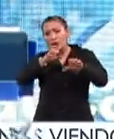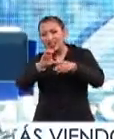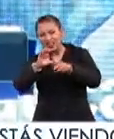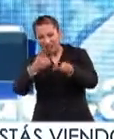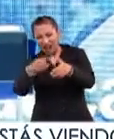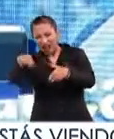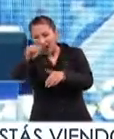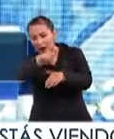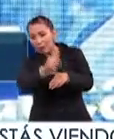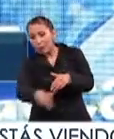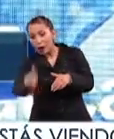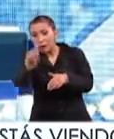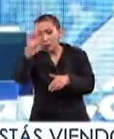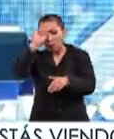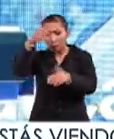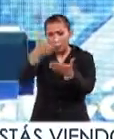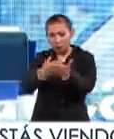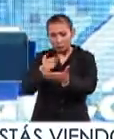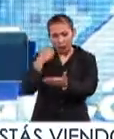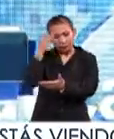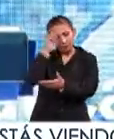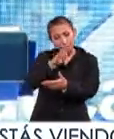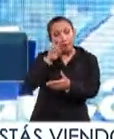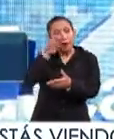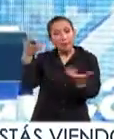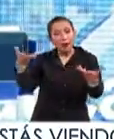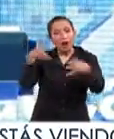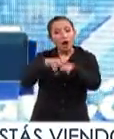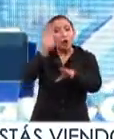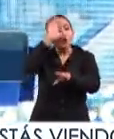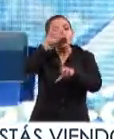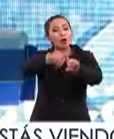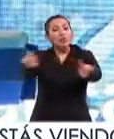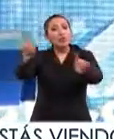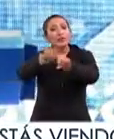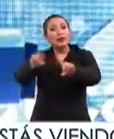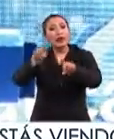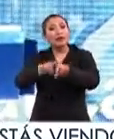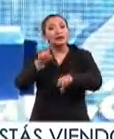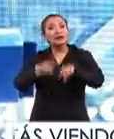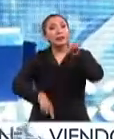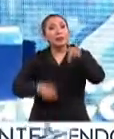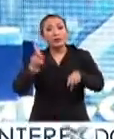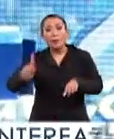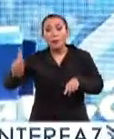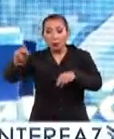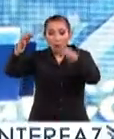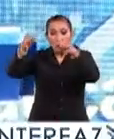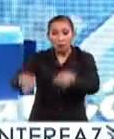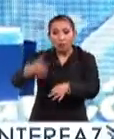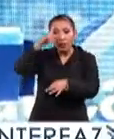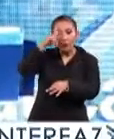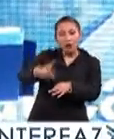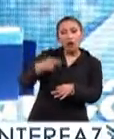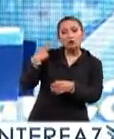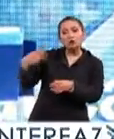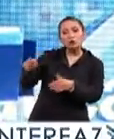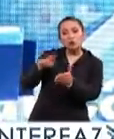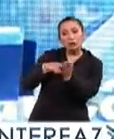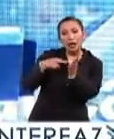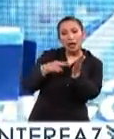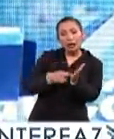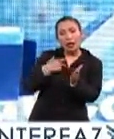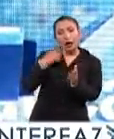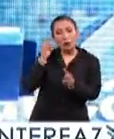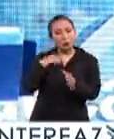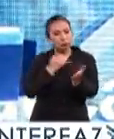rurales, desarrollar propuestas educativas con enfoque intercultural y de acuerdo a los planteamientos de los pueblos originarios de México, definir